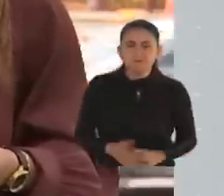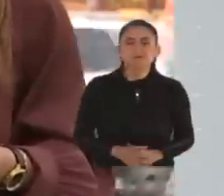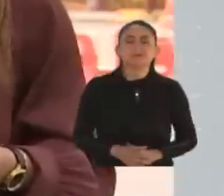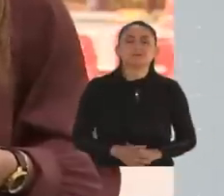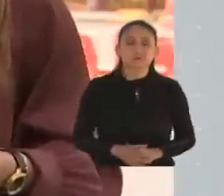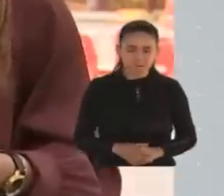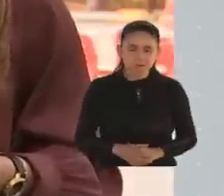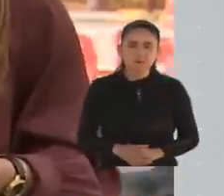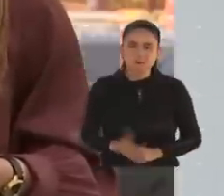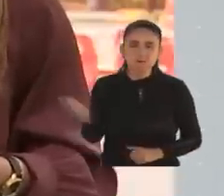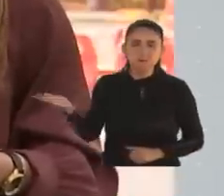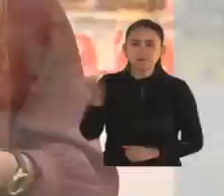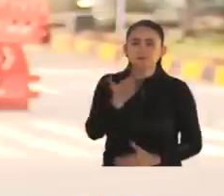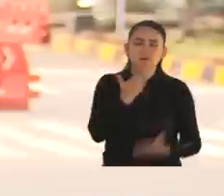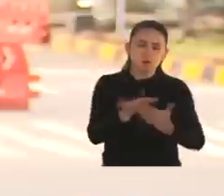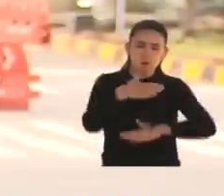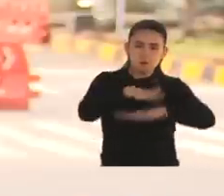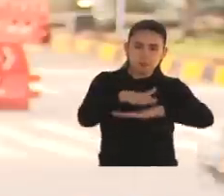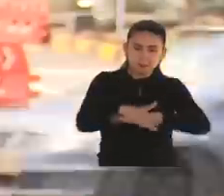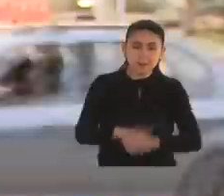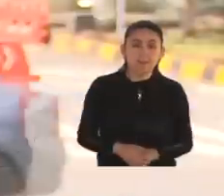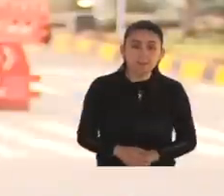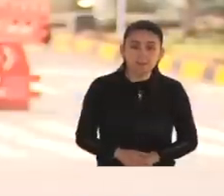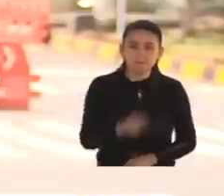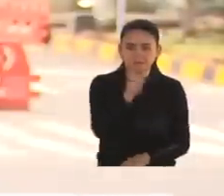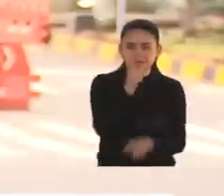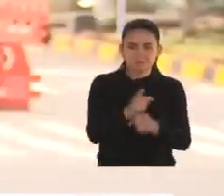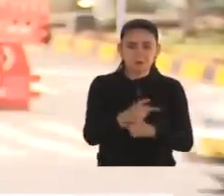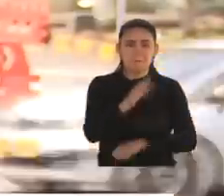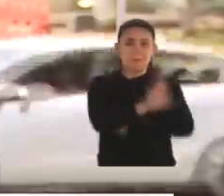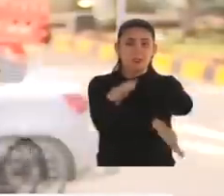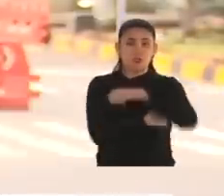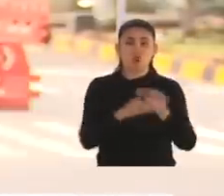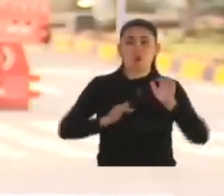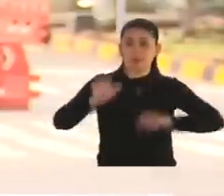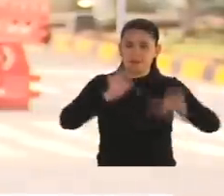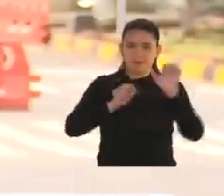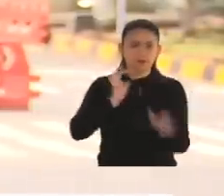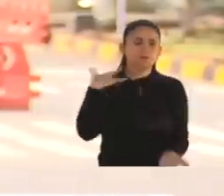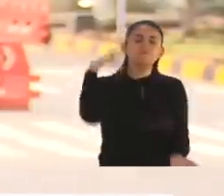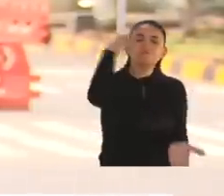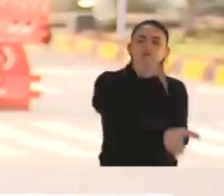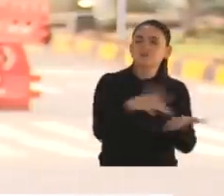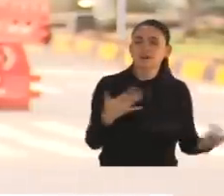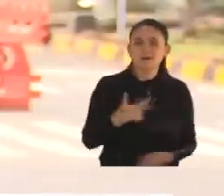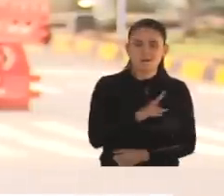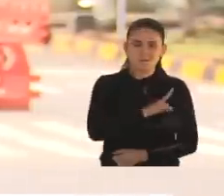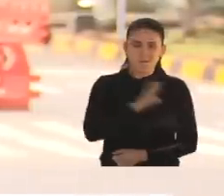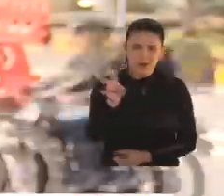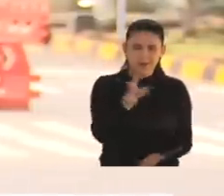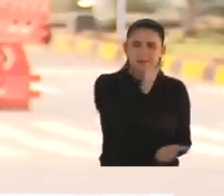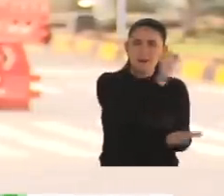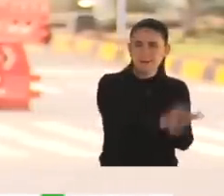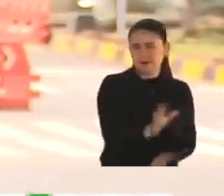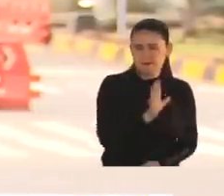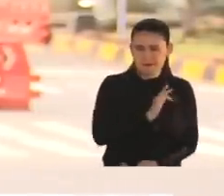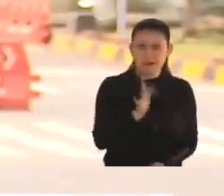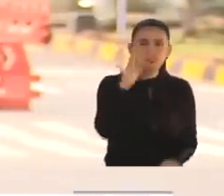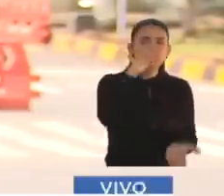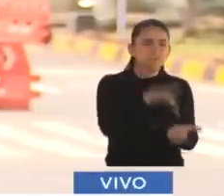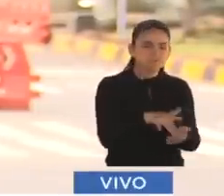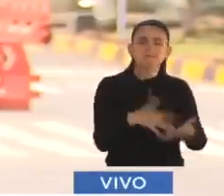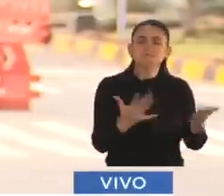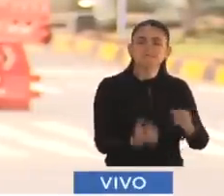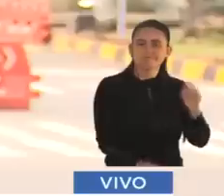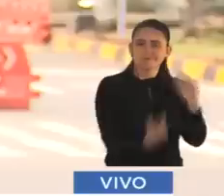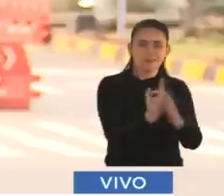Rosy, muy buenas tardes. Así es, el ministro llegó a la capital del Valle del Cauca para encabezar este Consejo Extraordinario